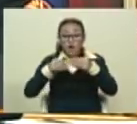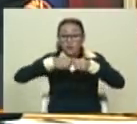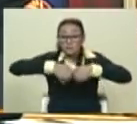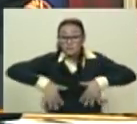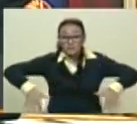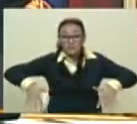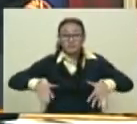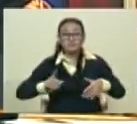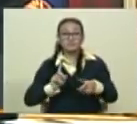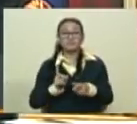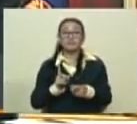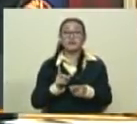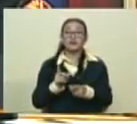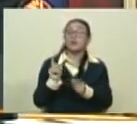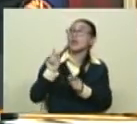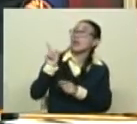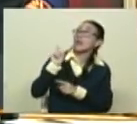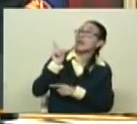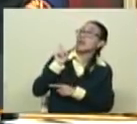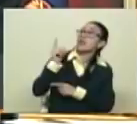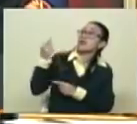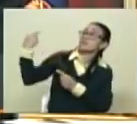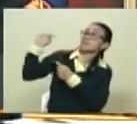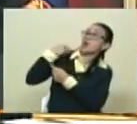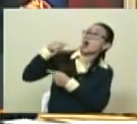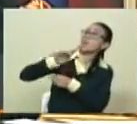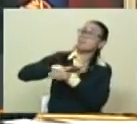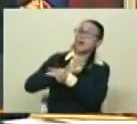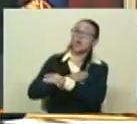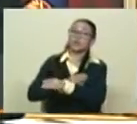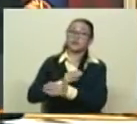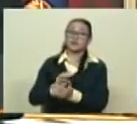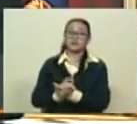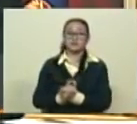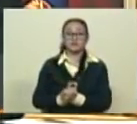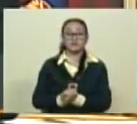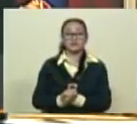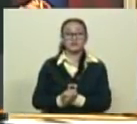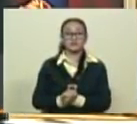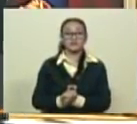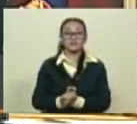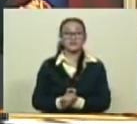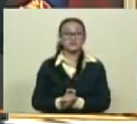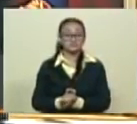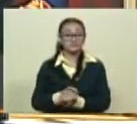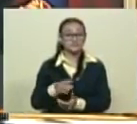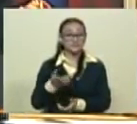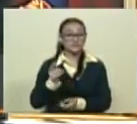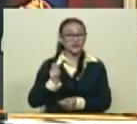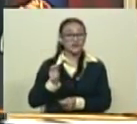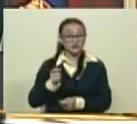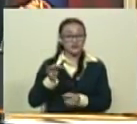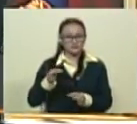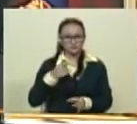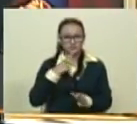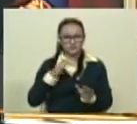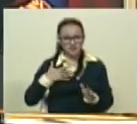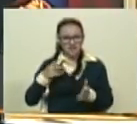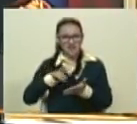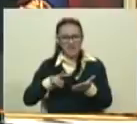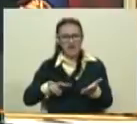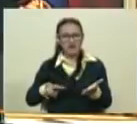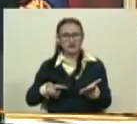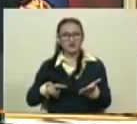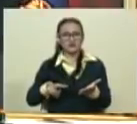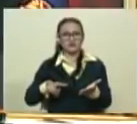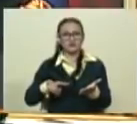el viejo corte, o sea que hay jurisprudencia suficiente. Esta es una de muchas sentencias, aquí la tengo, si ustedes quieren leerla,